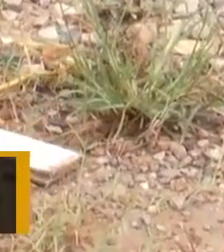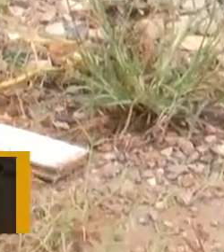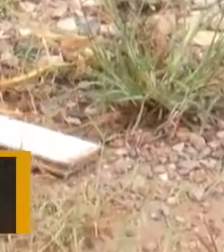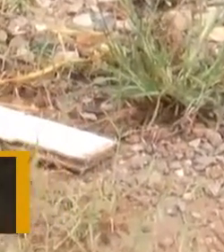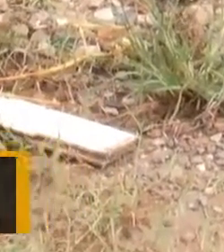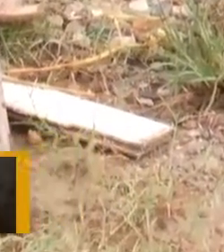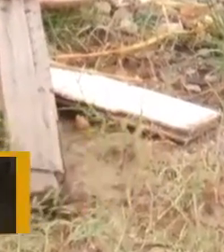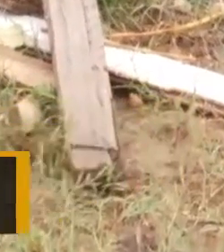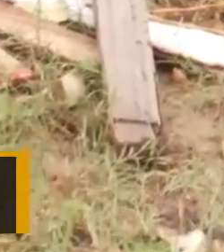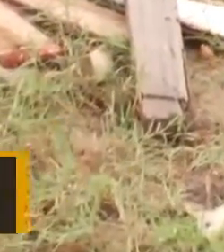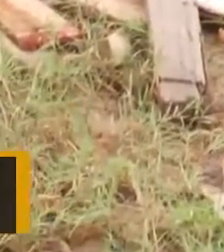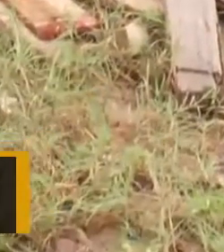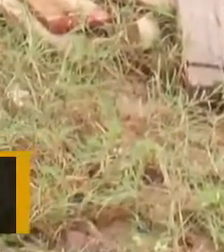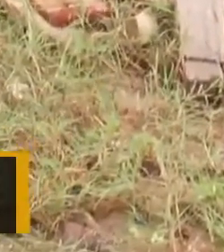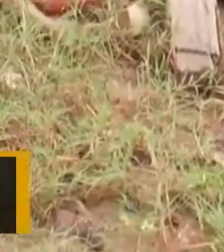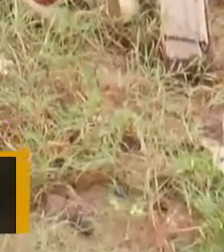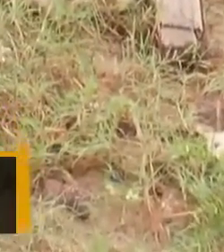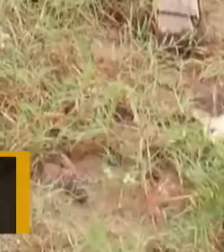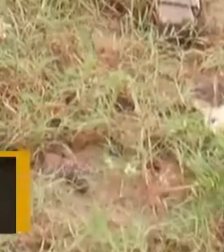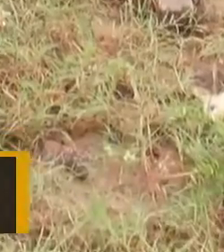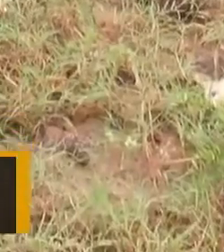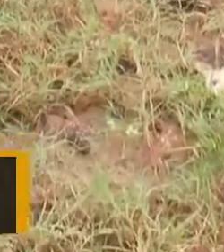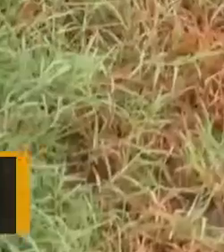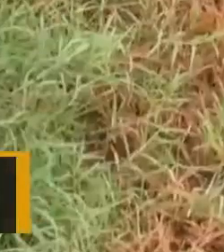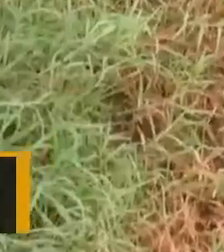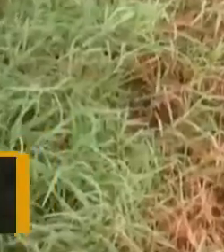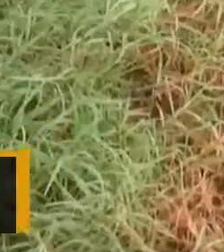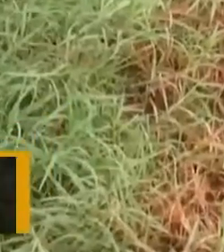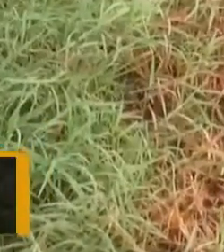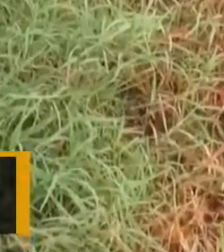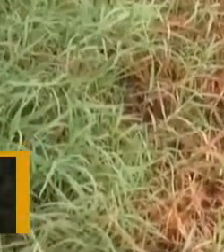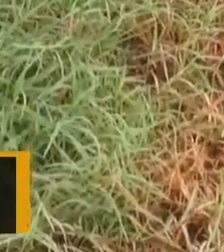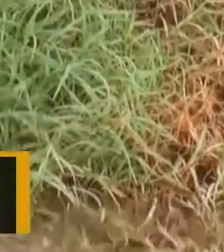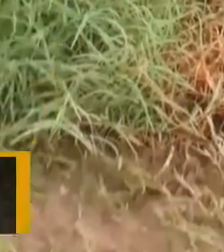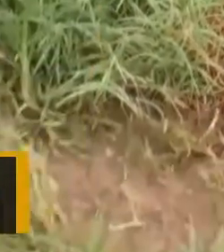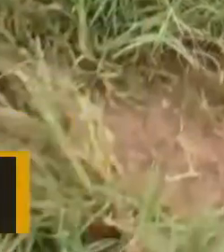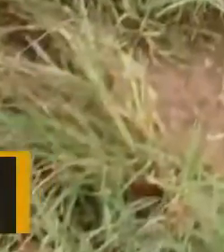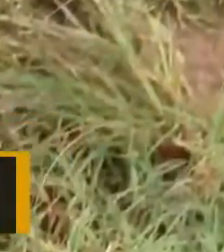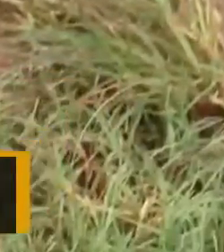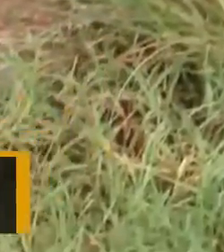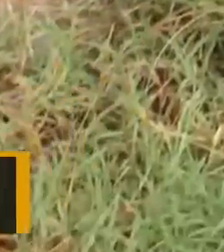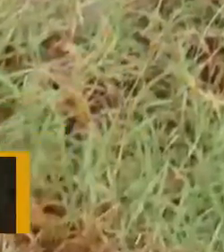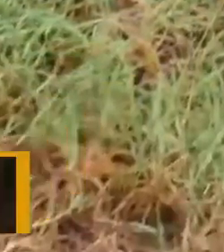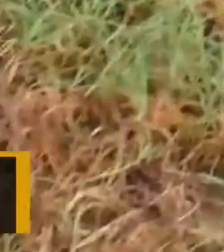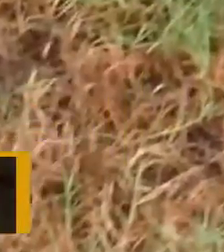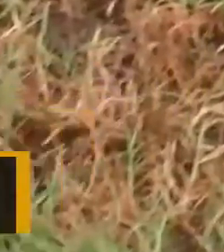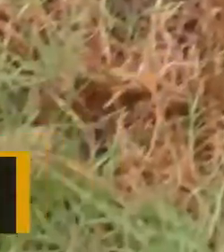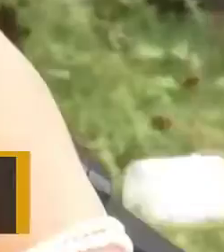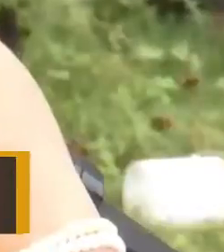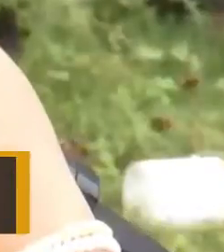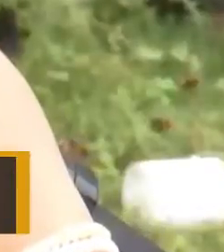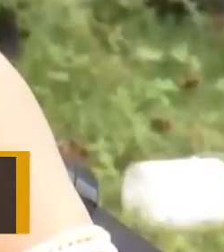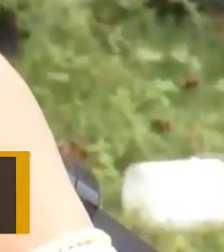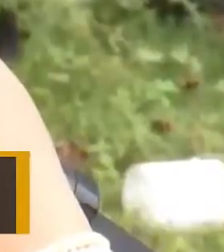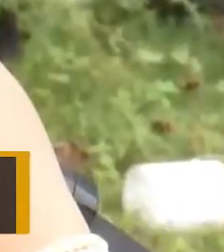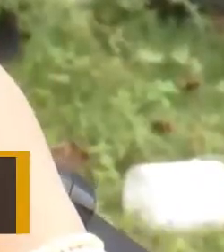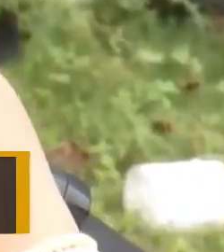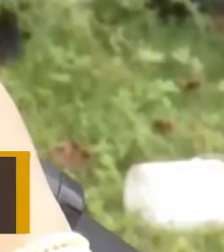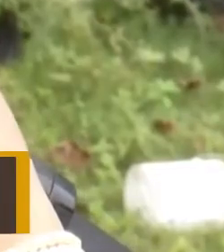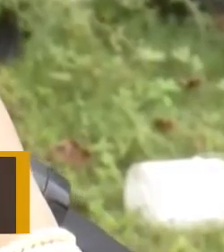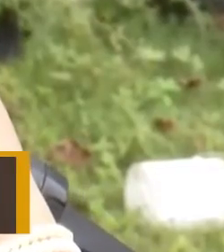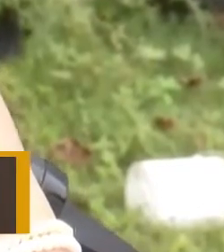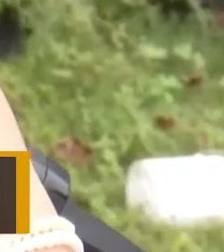patos, piscos, de todo se roban, o sea, nos tienen esos azotados. Entonces la idea de la limpieza es para ver si de pronto despejamos mucho el